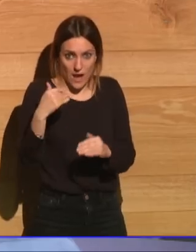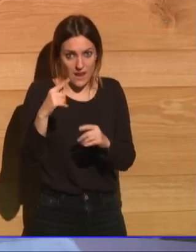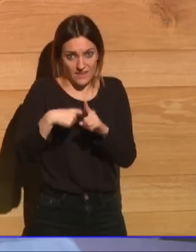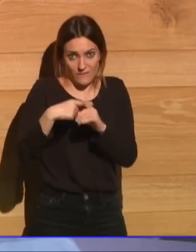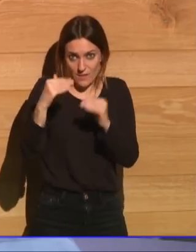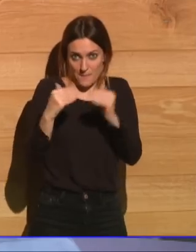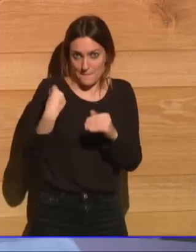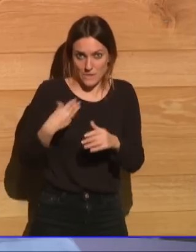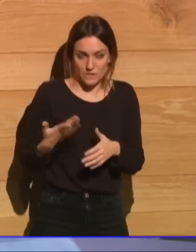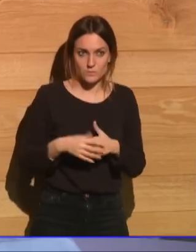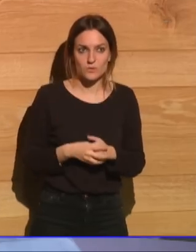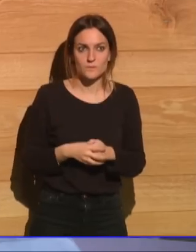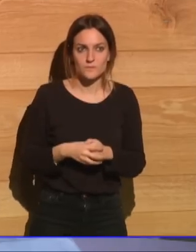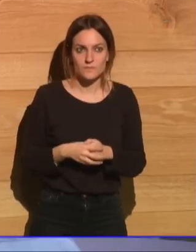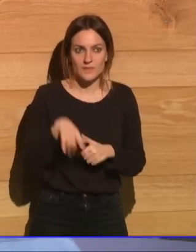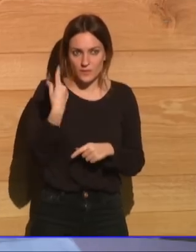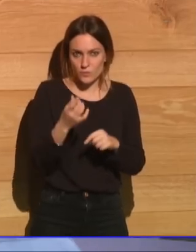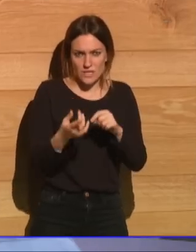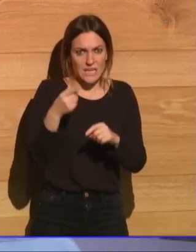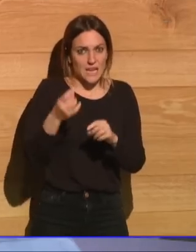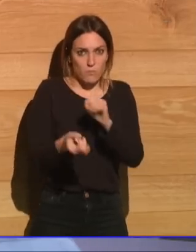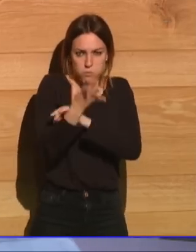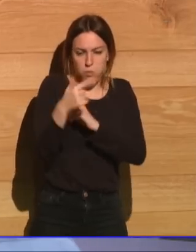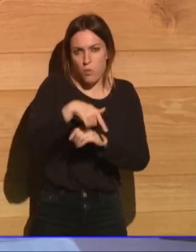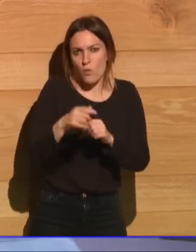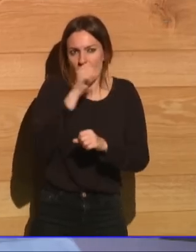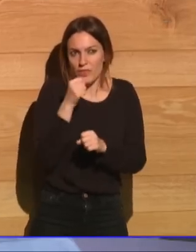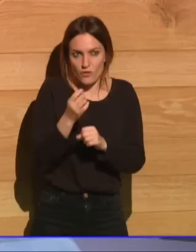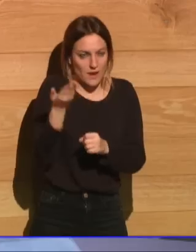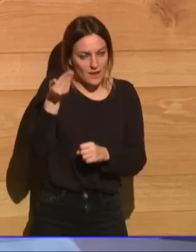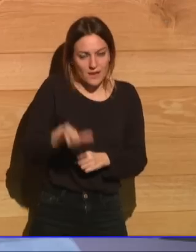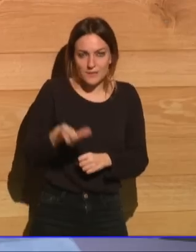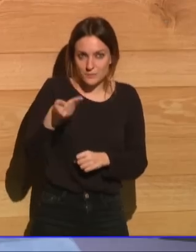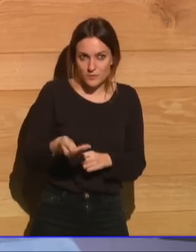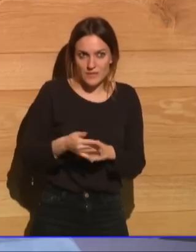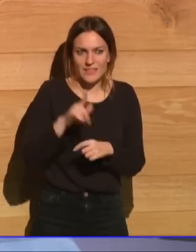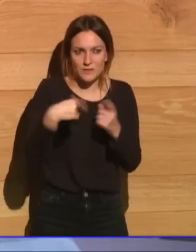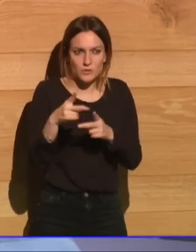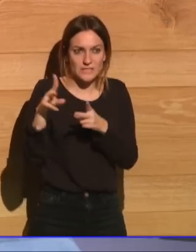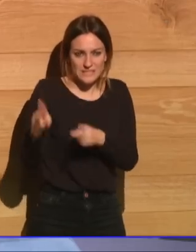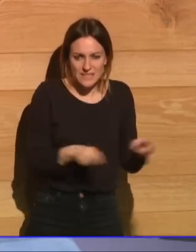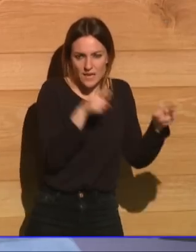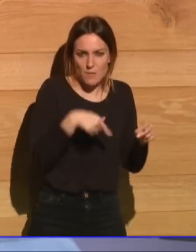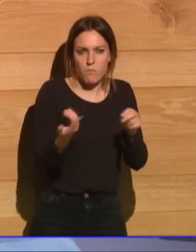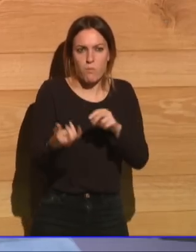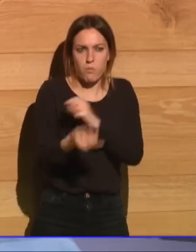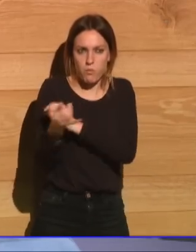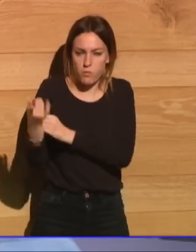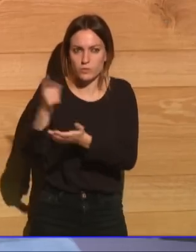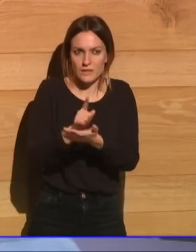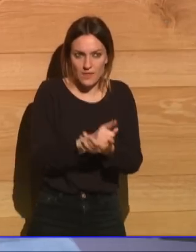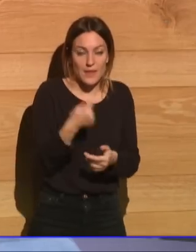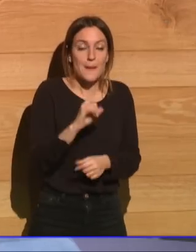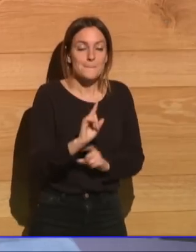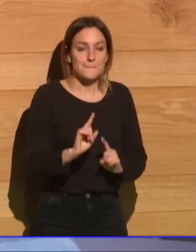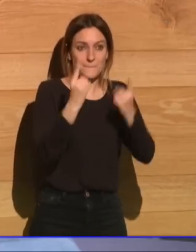terminaría Michael Wood. Efectivamente, que se convirtió en un hit absoluto, que en hitazo. fin, que luego lo recreó la serie y que... Es la primera vez en la